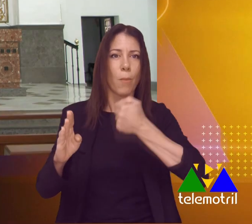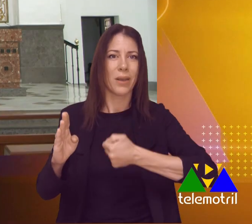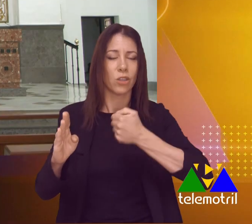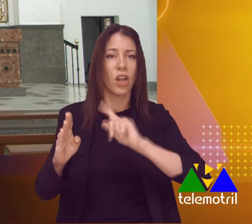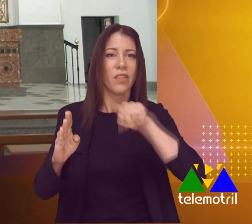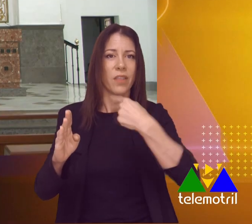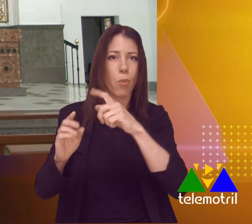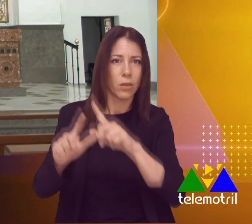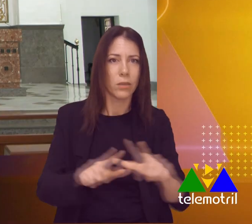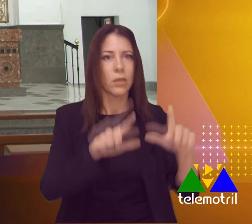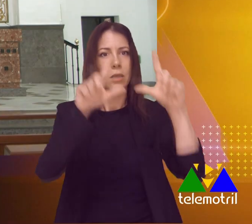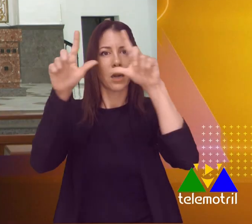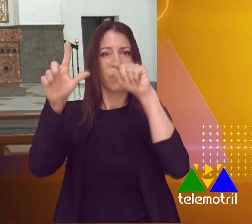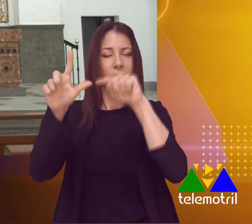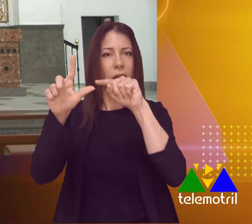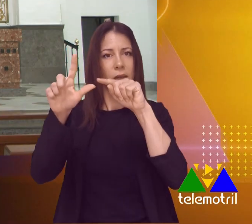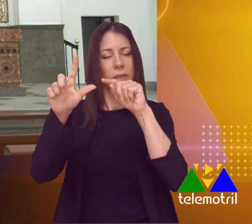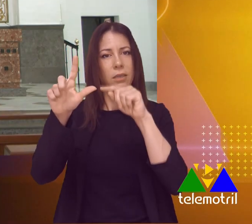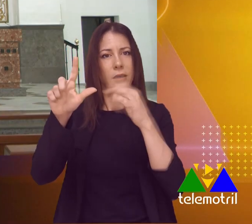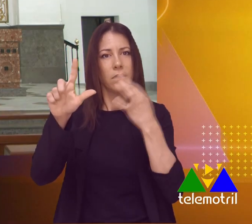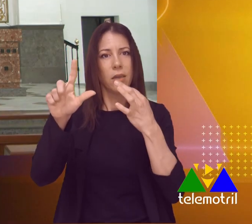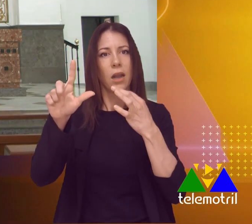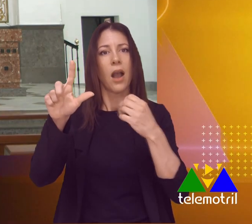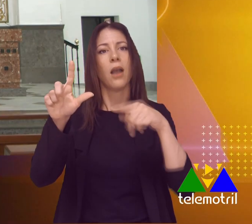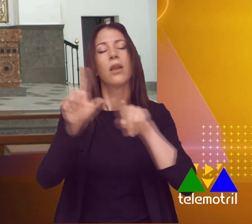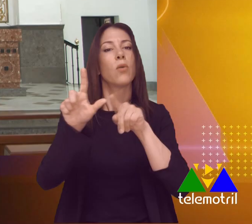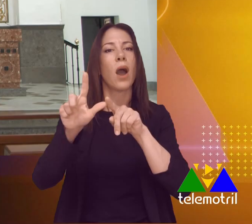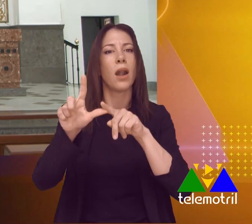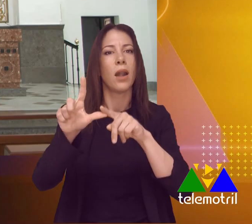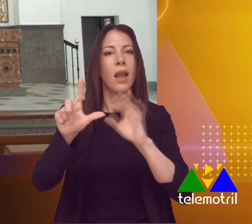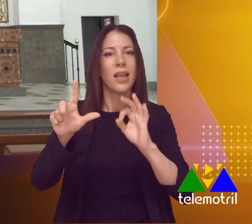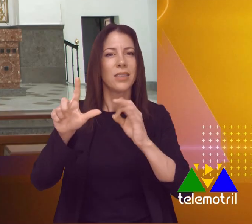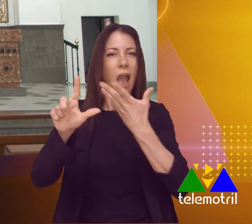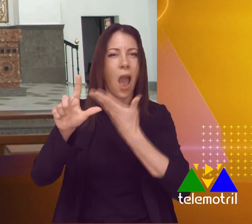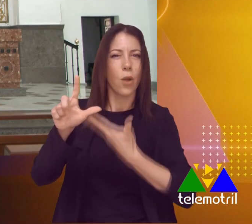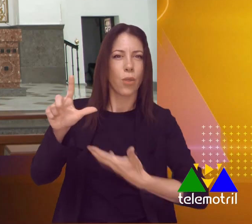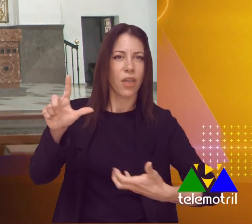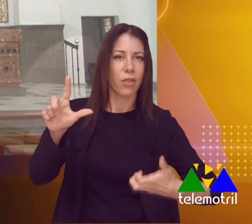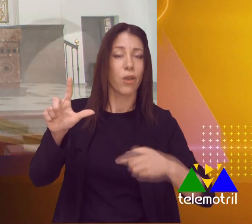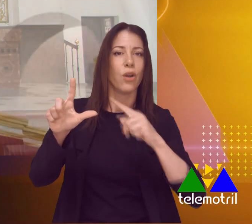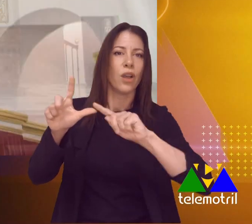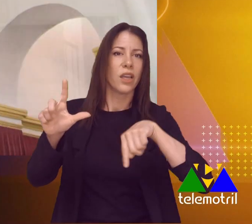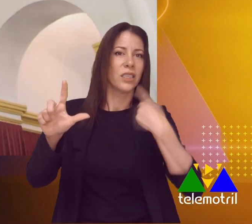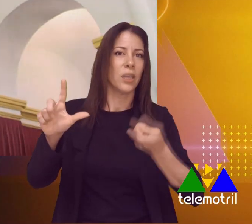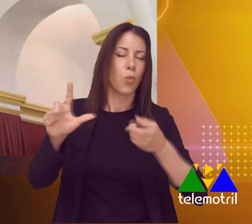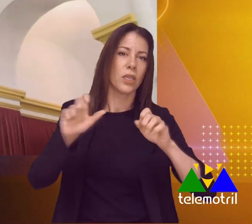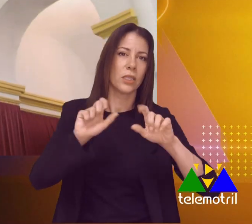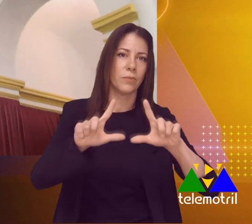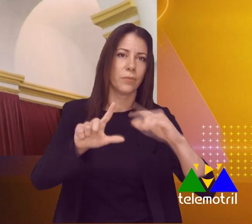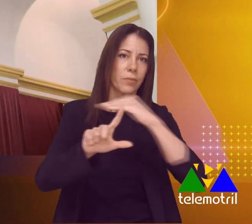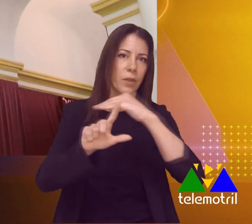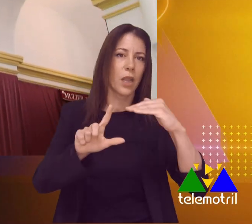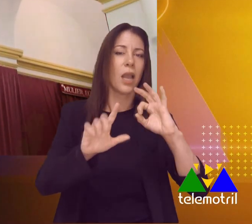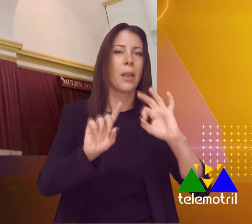arriba el cuadro de la Anunciación, y se remata con una cruz central, con un frontón partido y